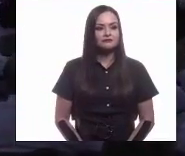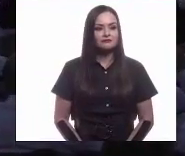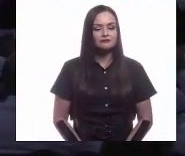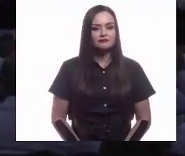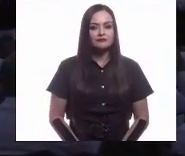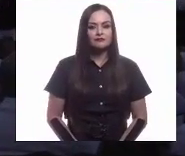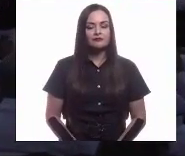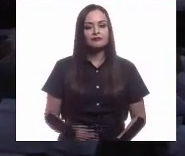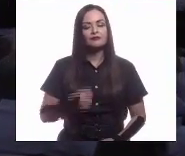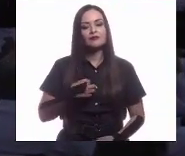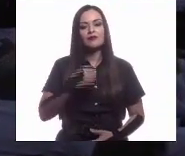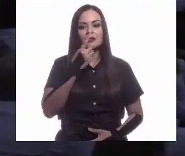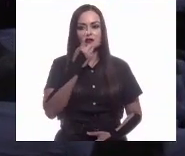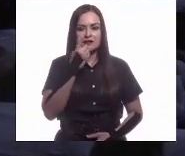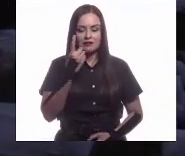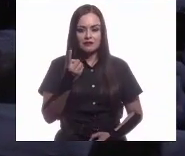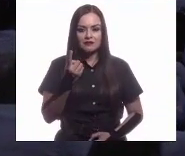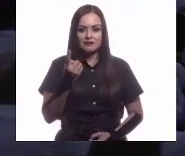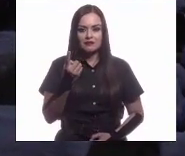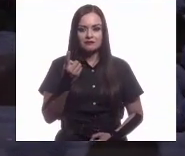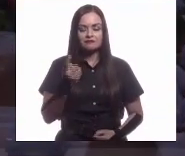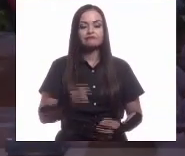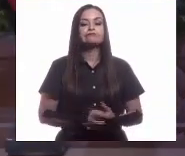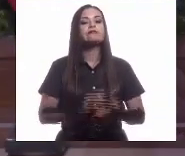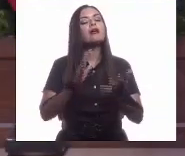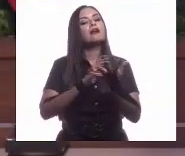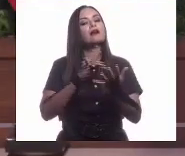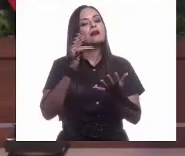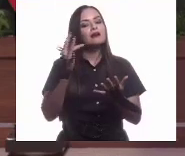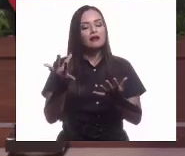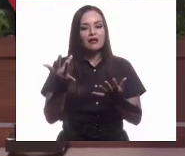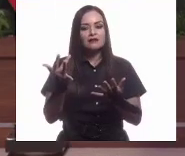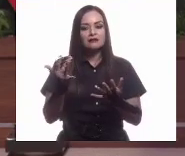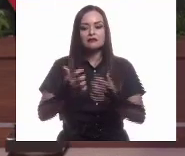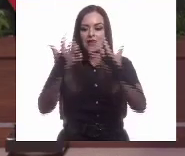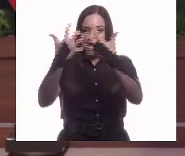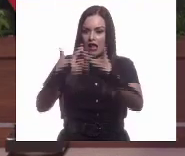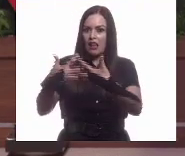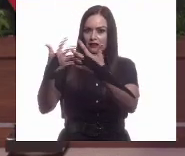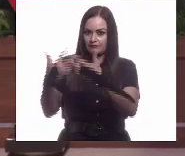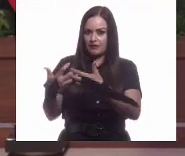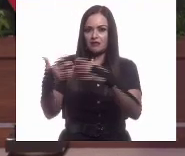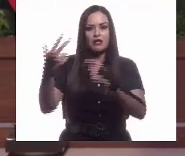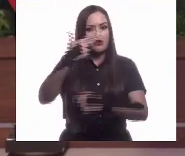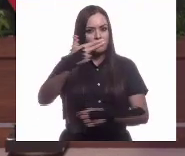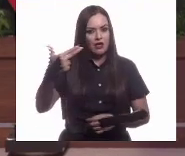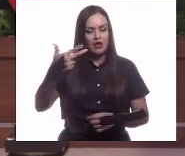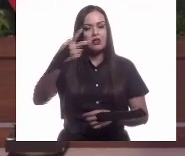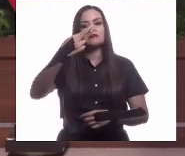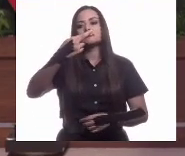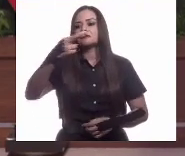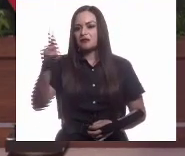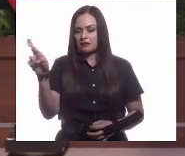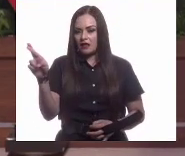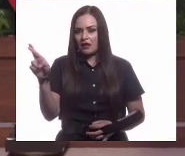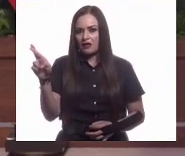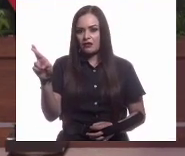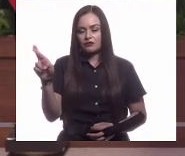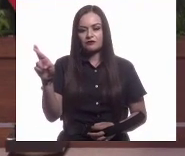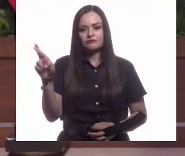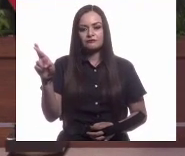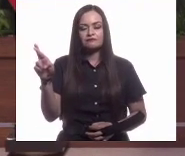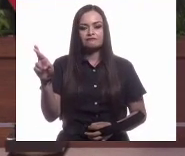Quiero aprovechar este momento para agradecer al sector privado, a hoteleros, a desarrolladores de tiempo